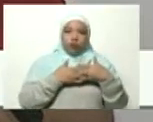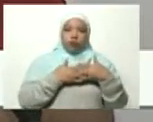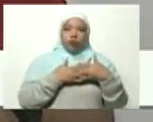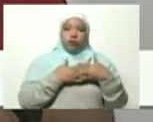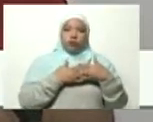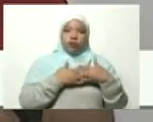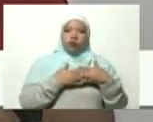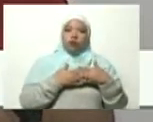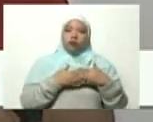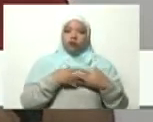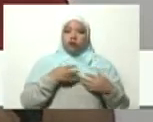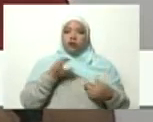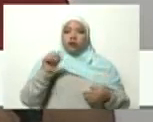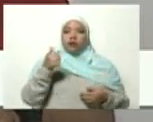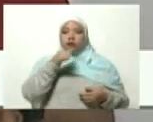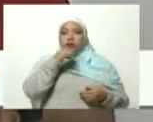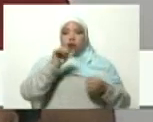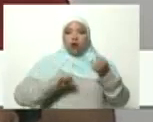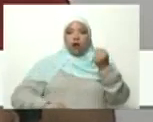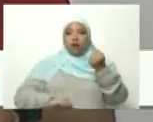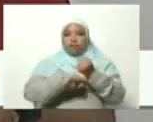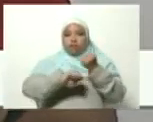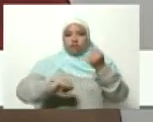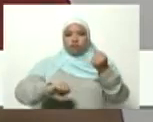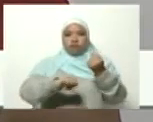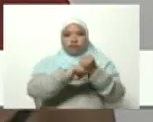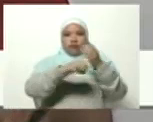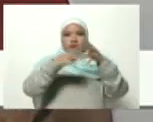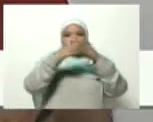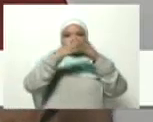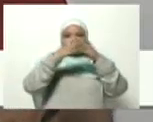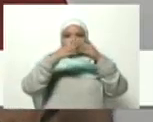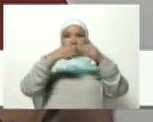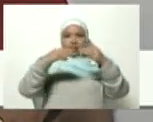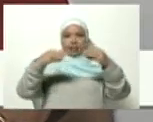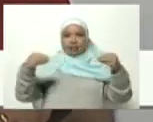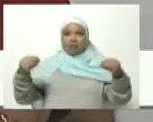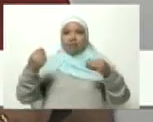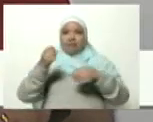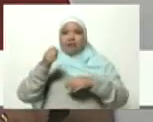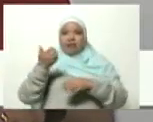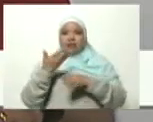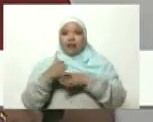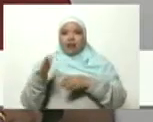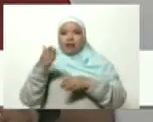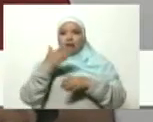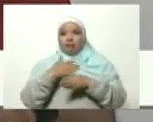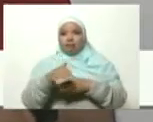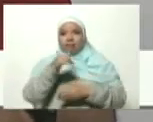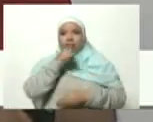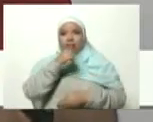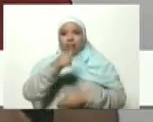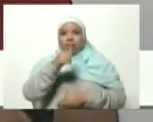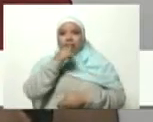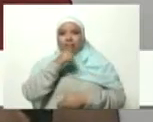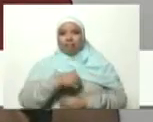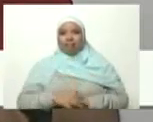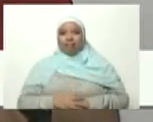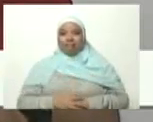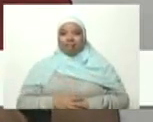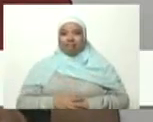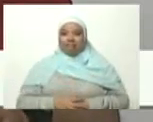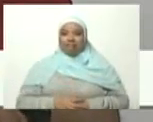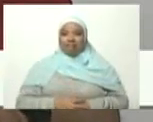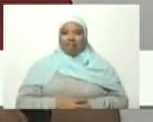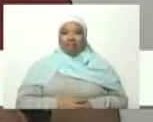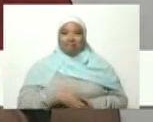Entonces, desde aquí, desde el partido, apoyamos todas las iniciativas de diálogo, donde sea, con quien sea, con la claridad que no le tememos